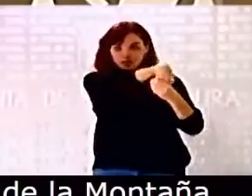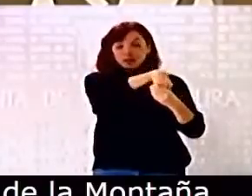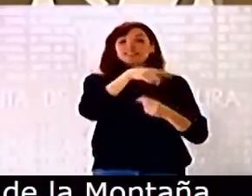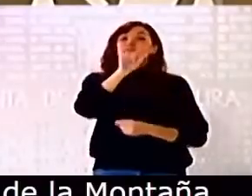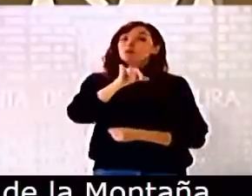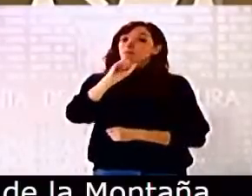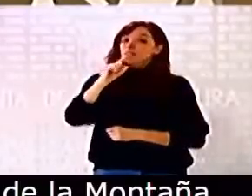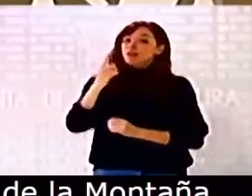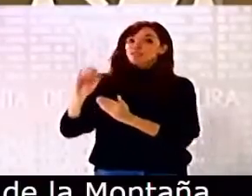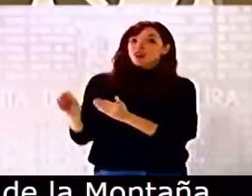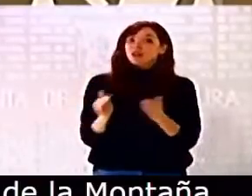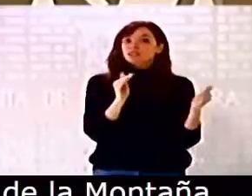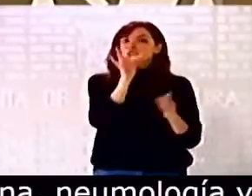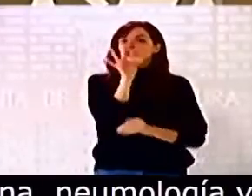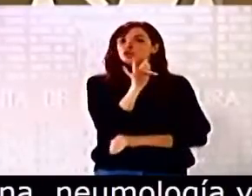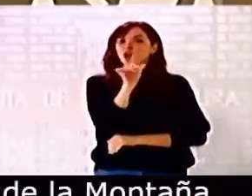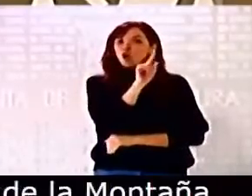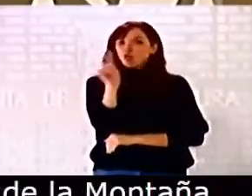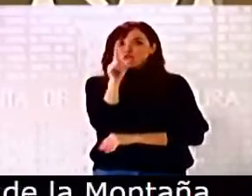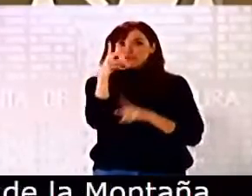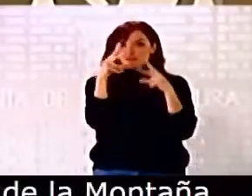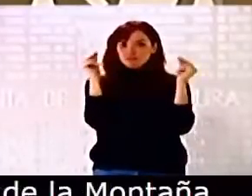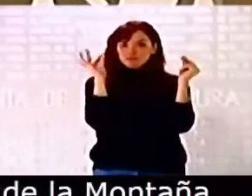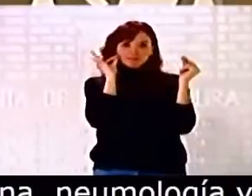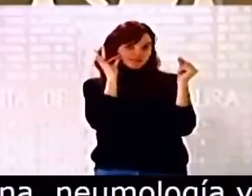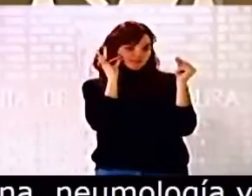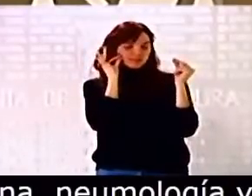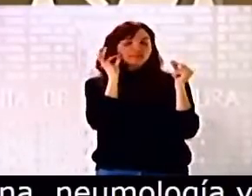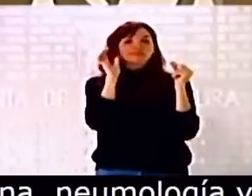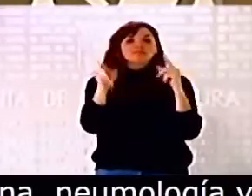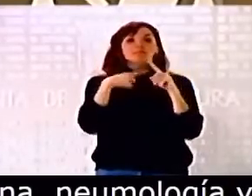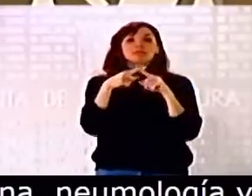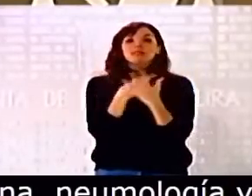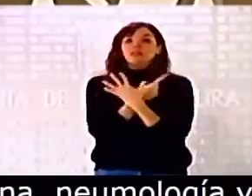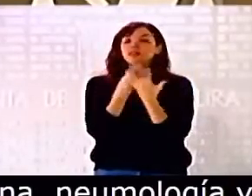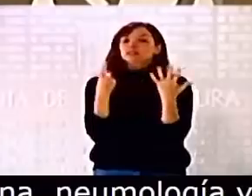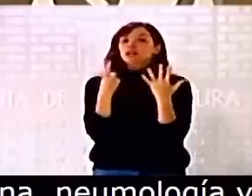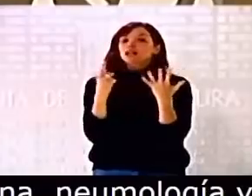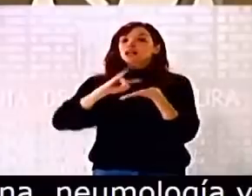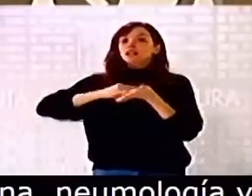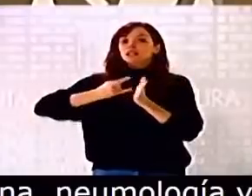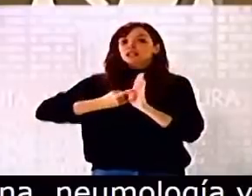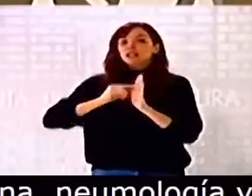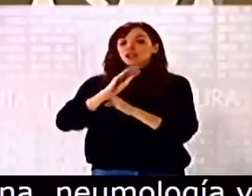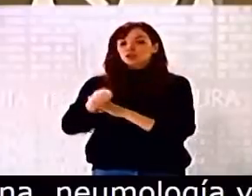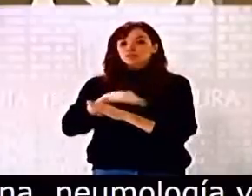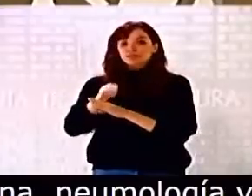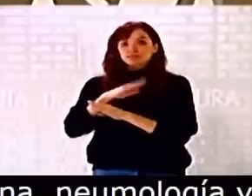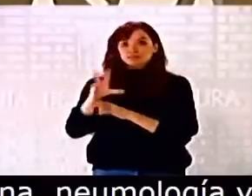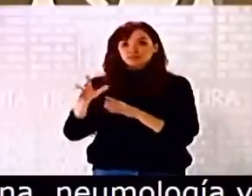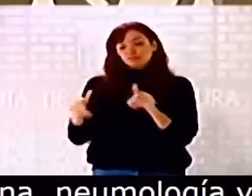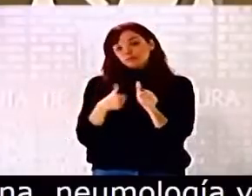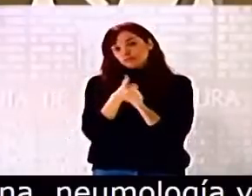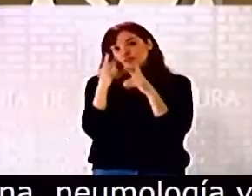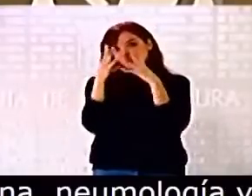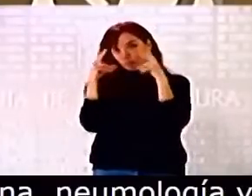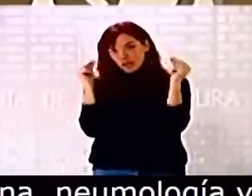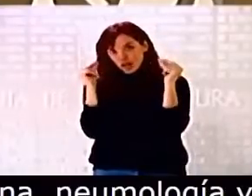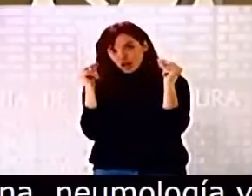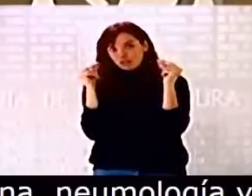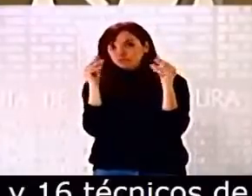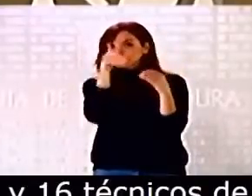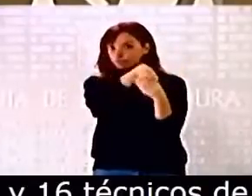de 11 enfermeras y de 16 técnicos de cuidados auxiliares de enfermería, pero